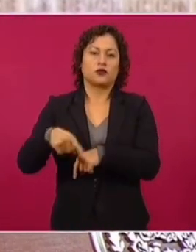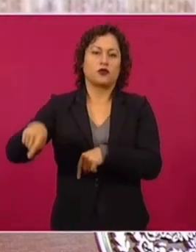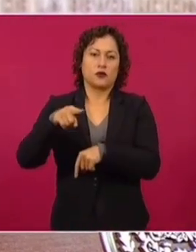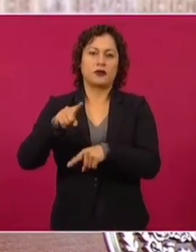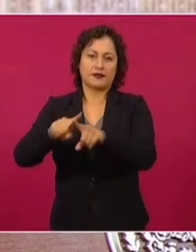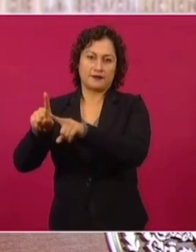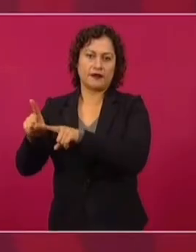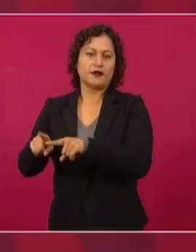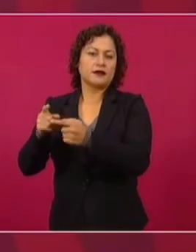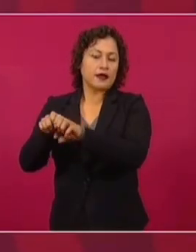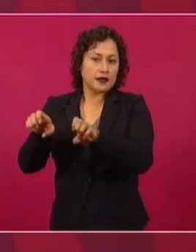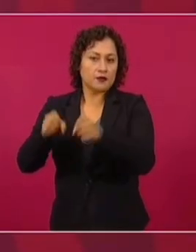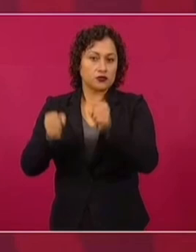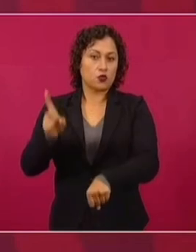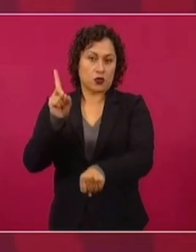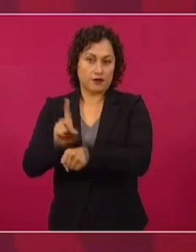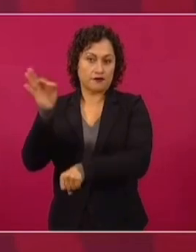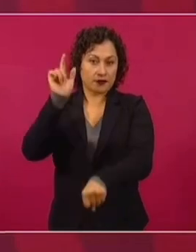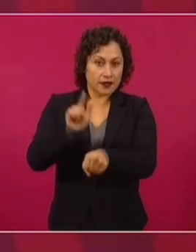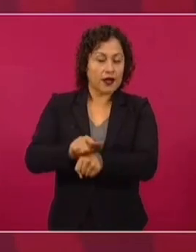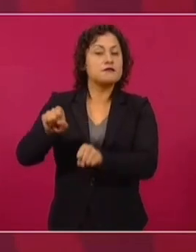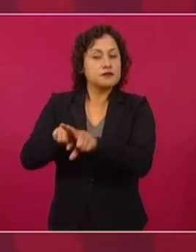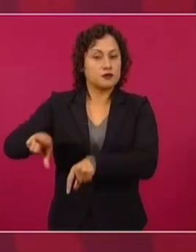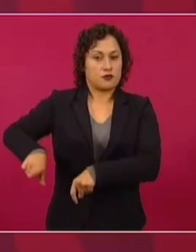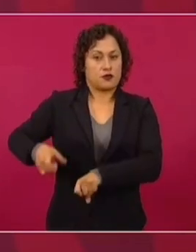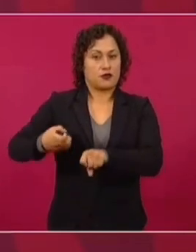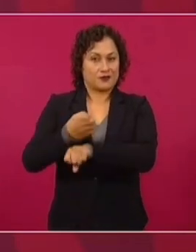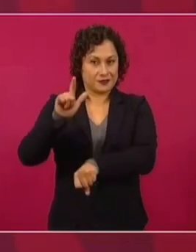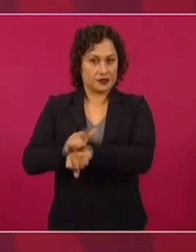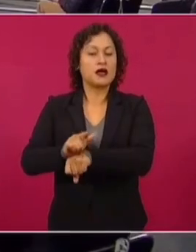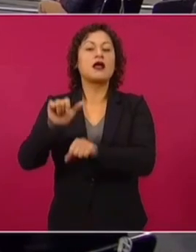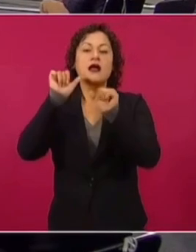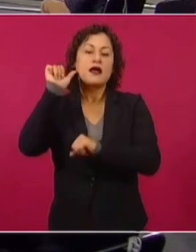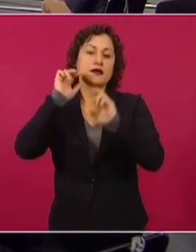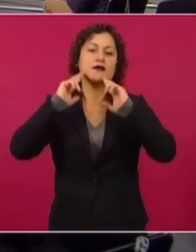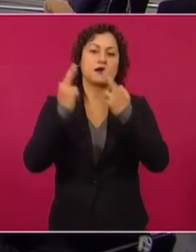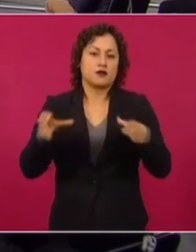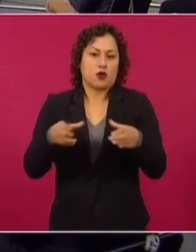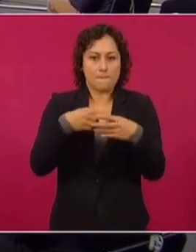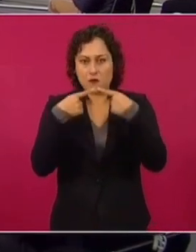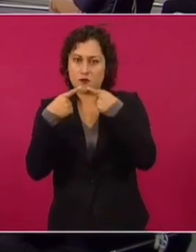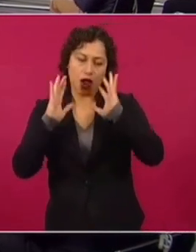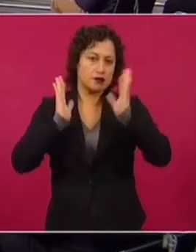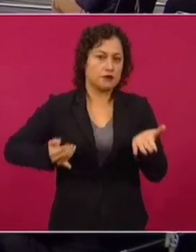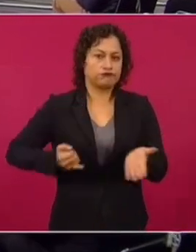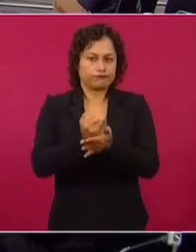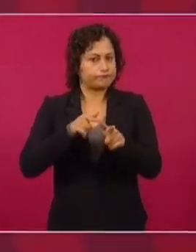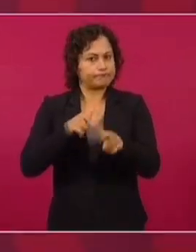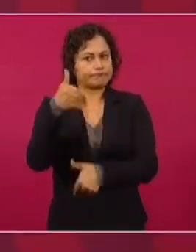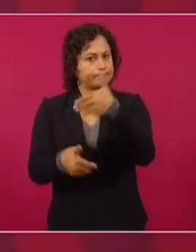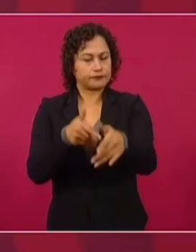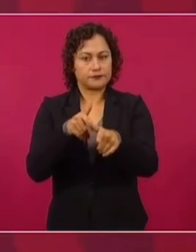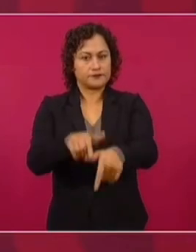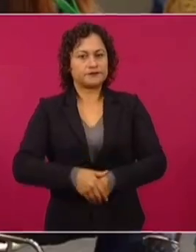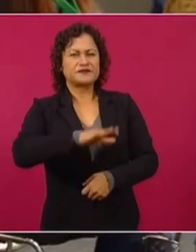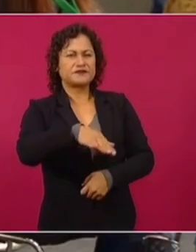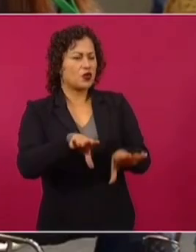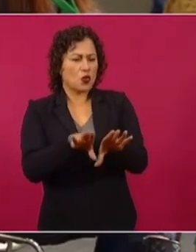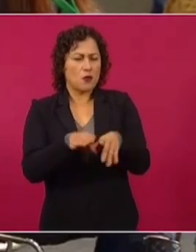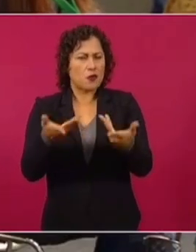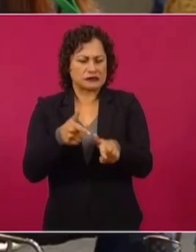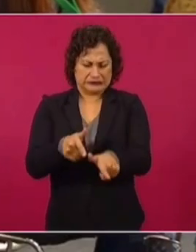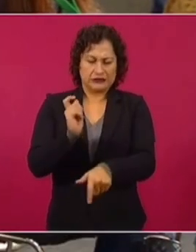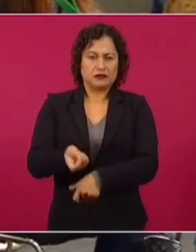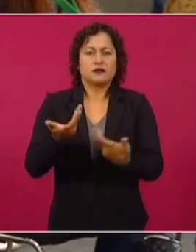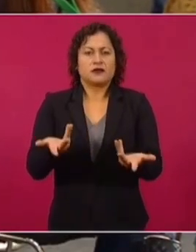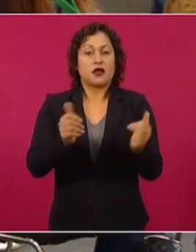representantes del Gabinete de Seguridad Federal con el gobierno del estado. Ayer, ya se tomaron medidas y vamos a seguir, a continuar. ¿Qué implica este reforzamiento, presidente? ¿Un